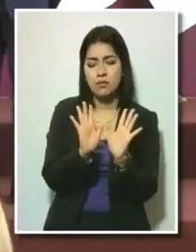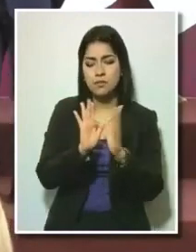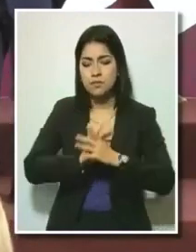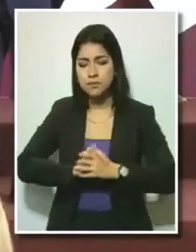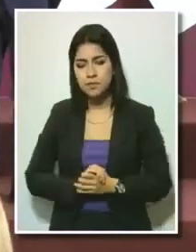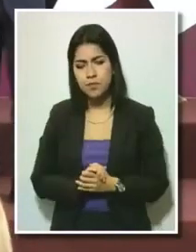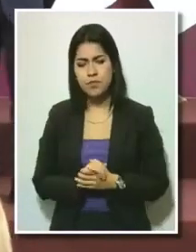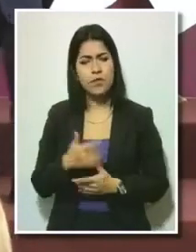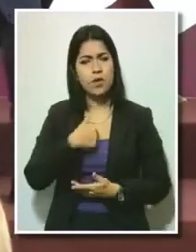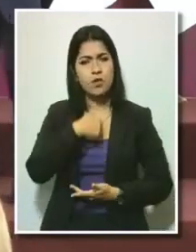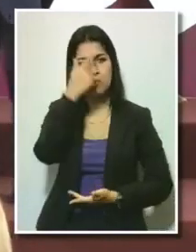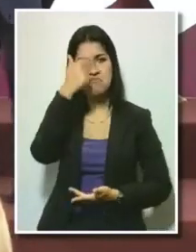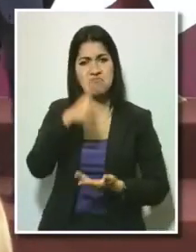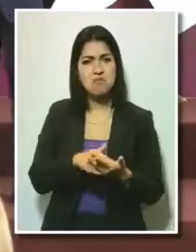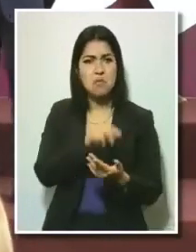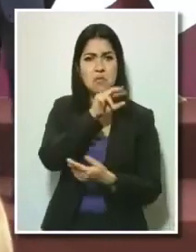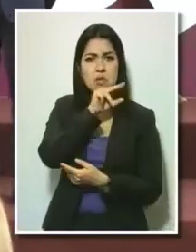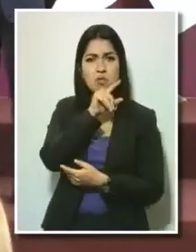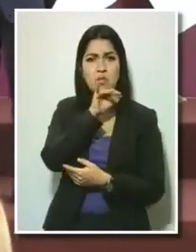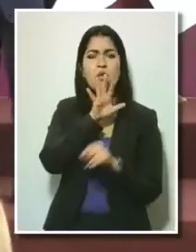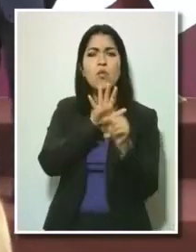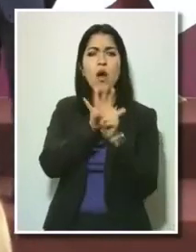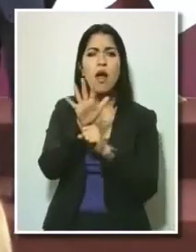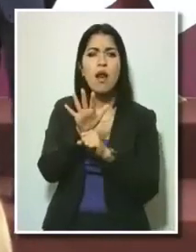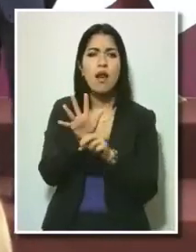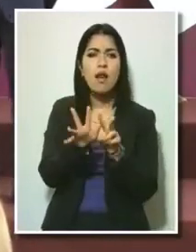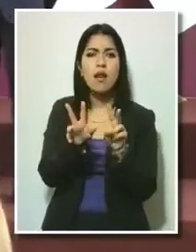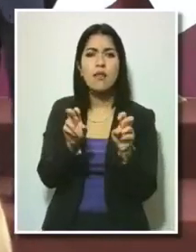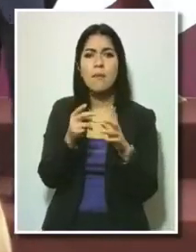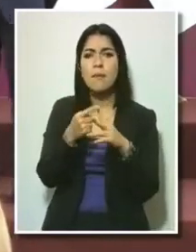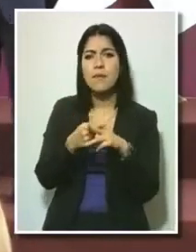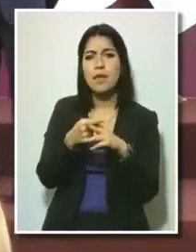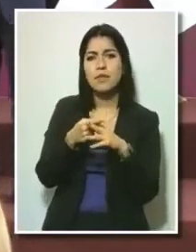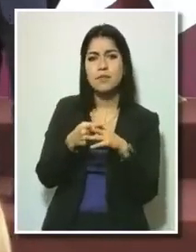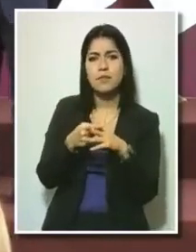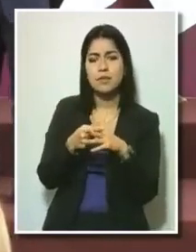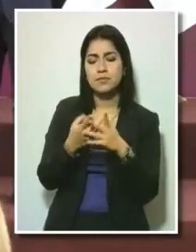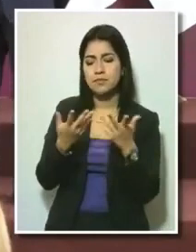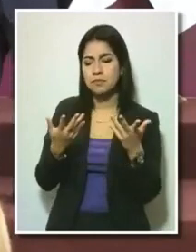creo que lo más preocupante es acerca de la materia de las matemáticas.